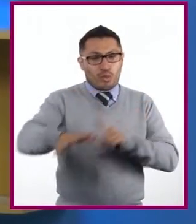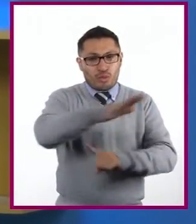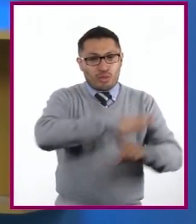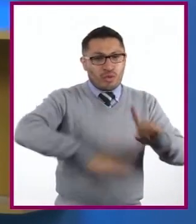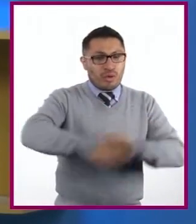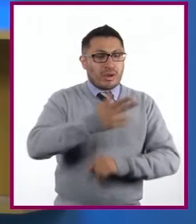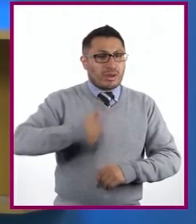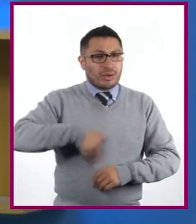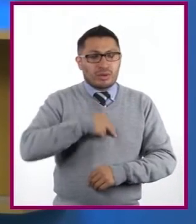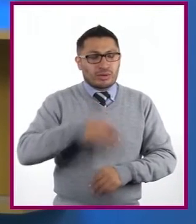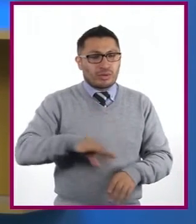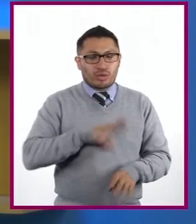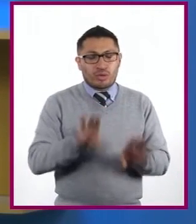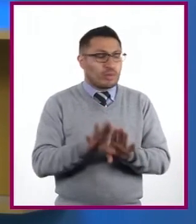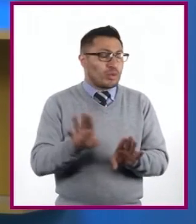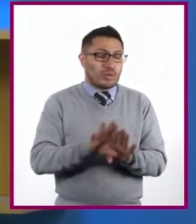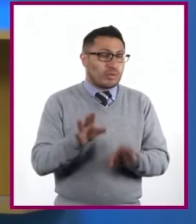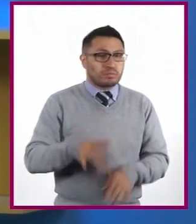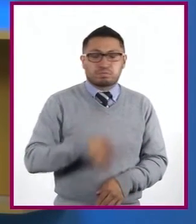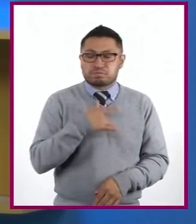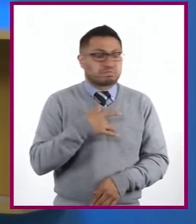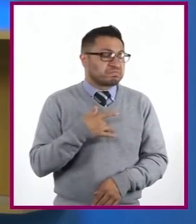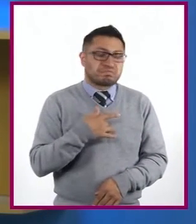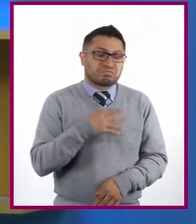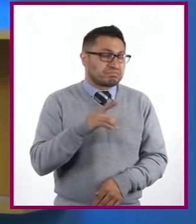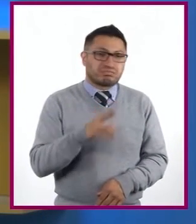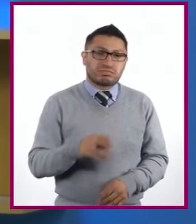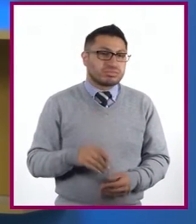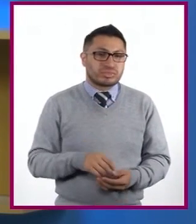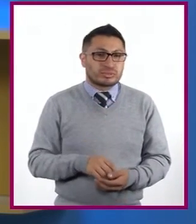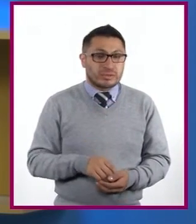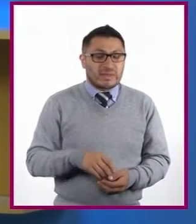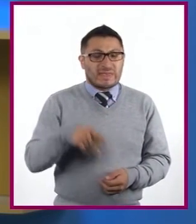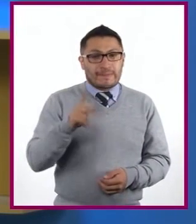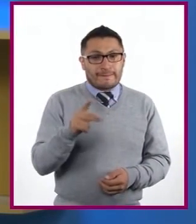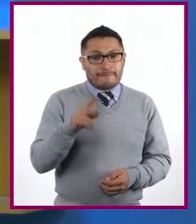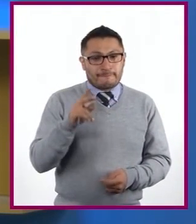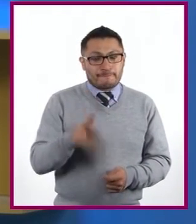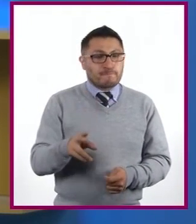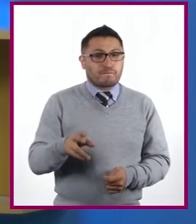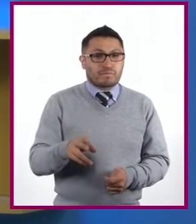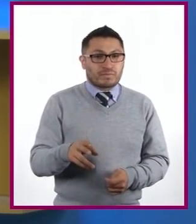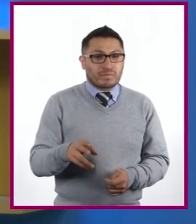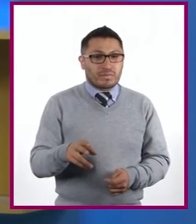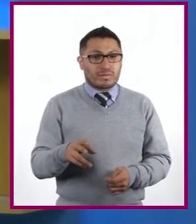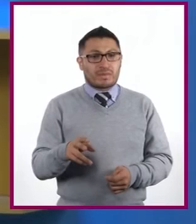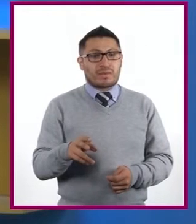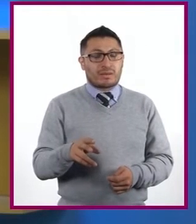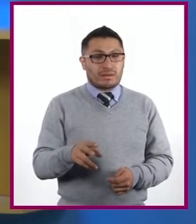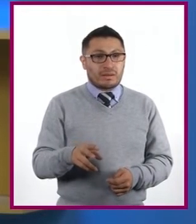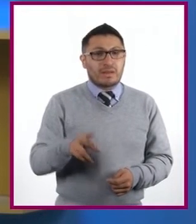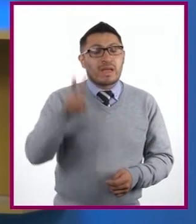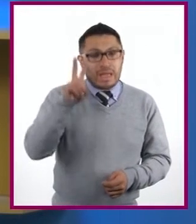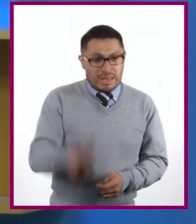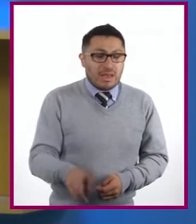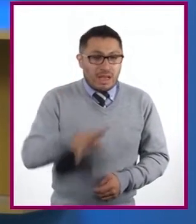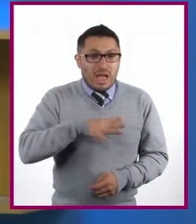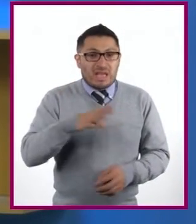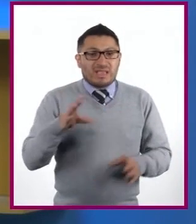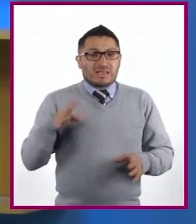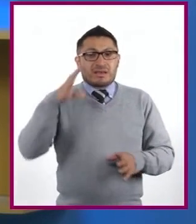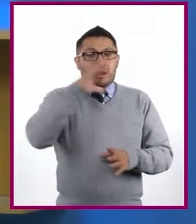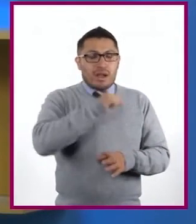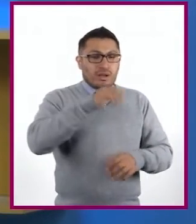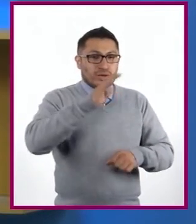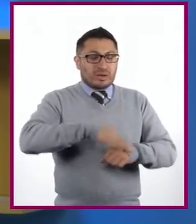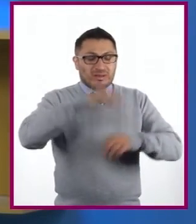que resulta insignificante nuestra contribución de calor. Es realmente imperceptible, en realidad hay flujos de calor mucho más